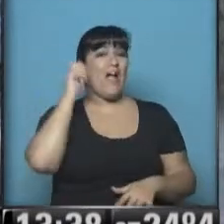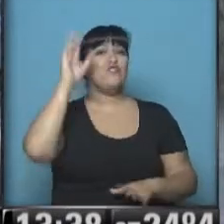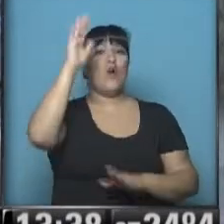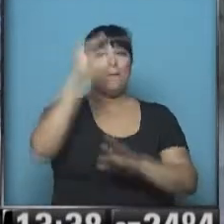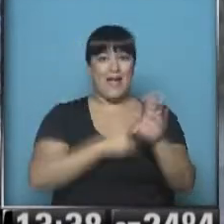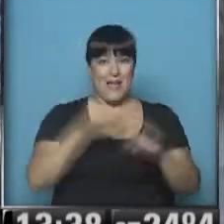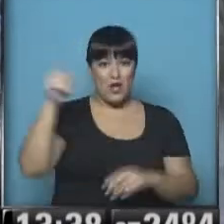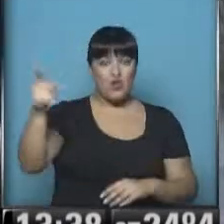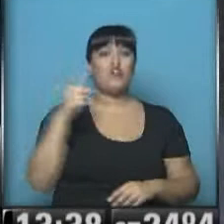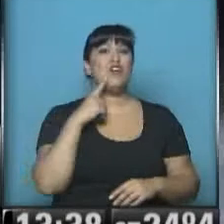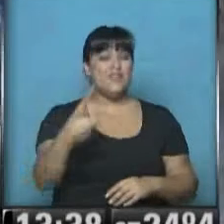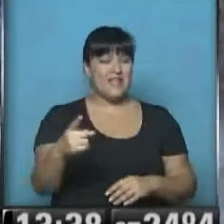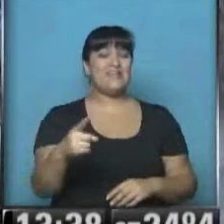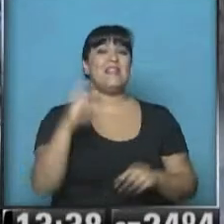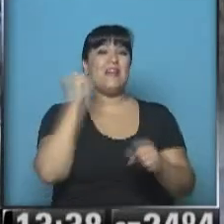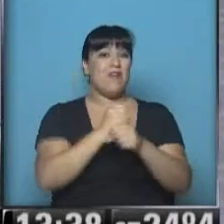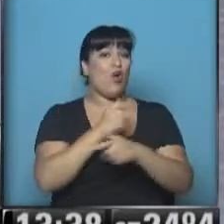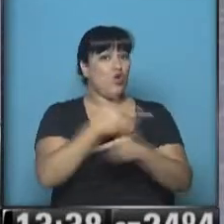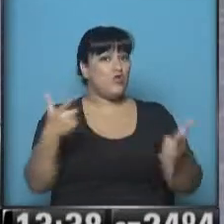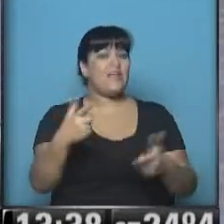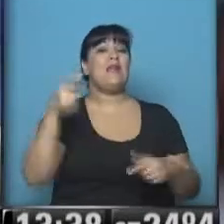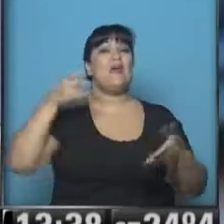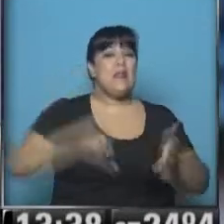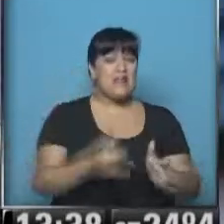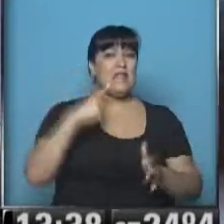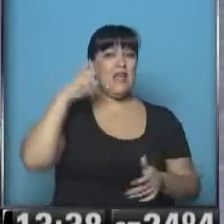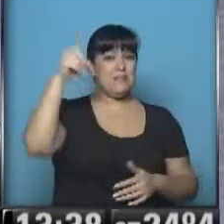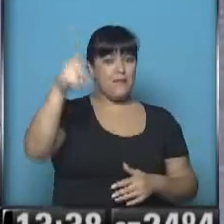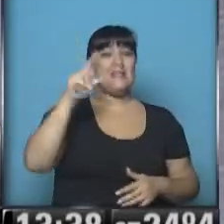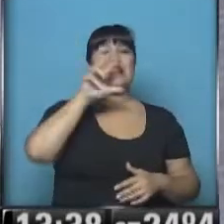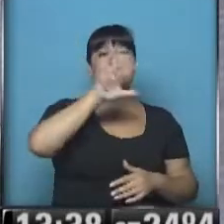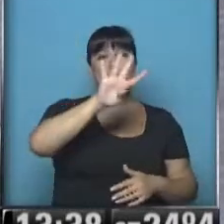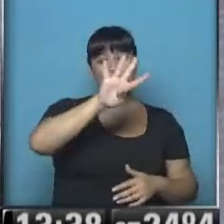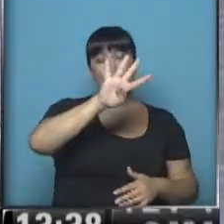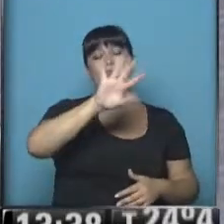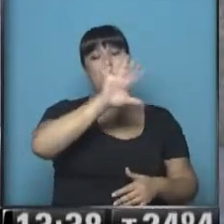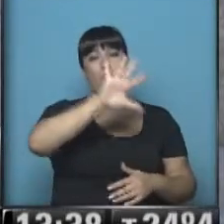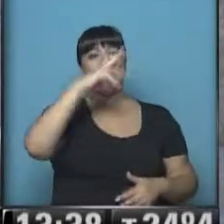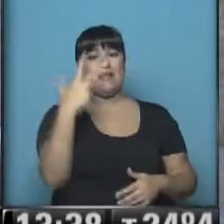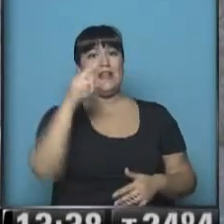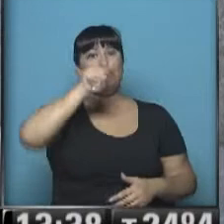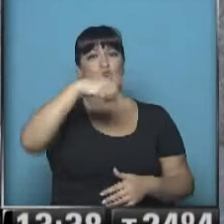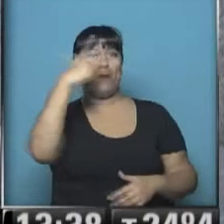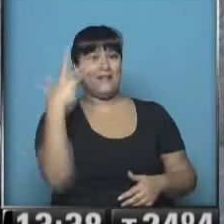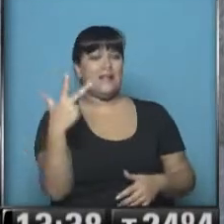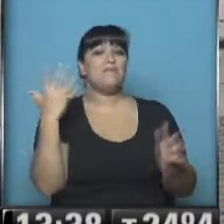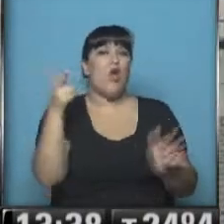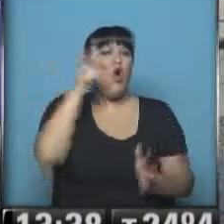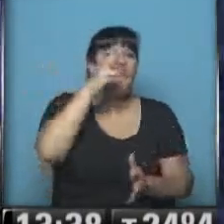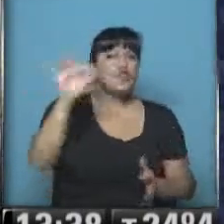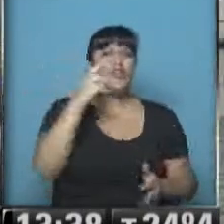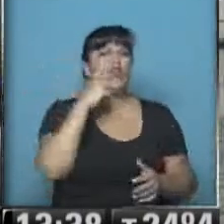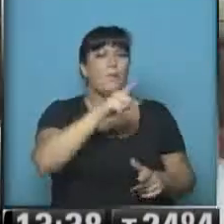euro son españoles. Al alcanzar el julio, el 53,8%, es decir, más de 800.000 jóvenes,